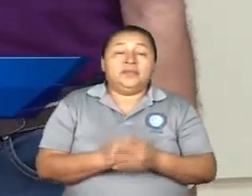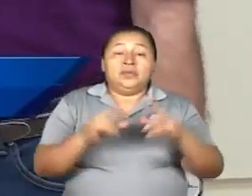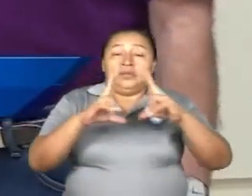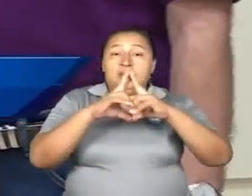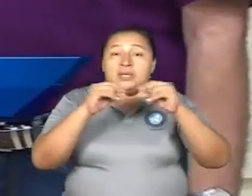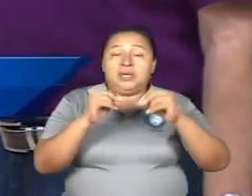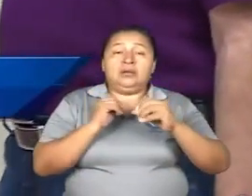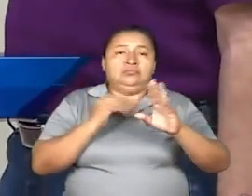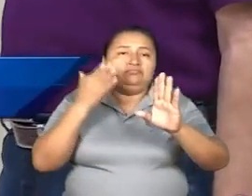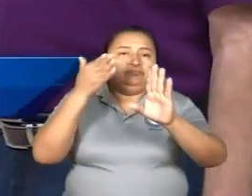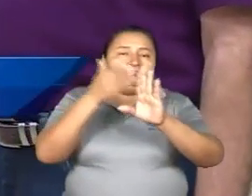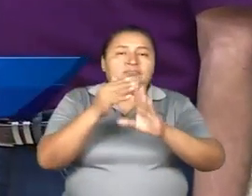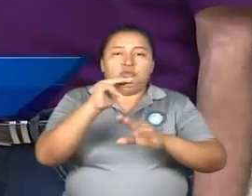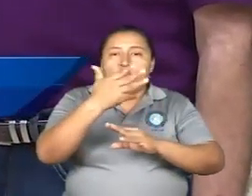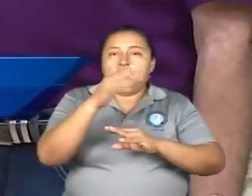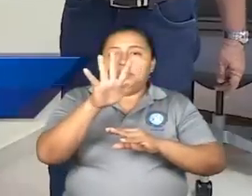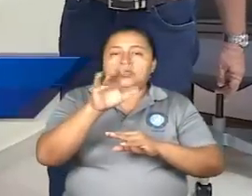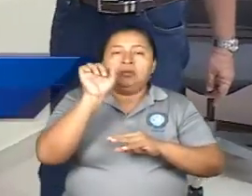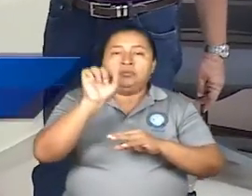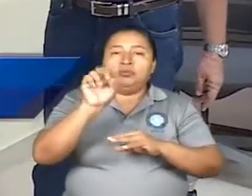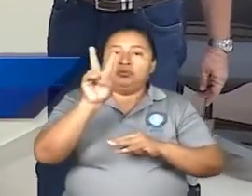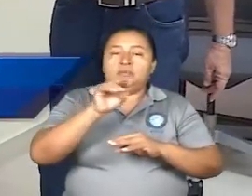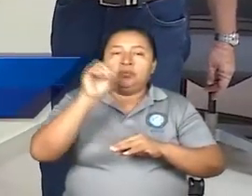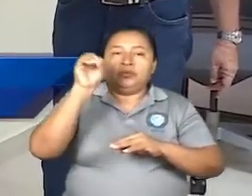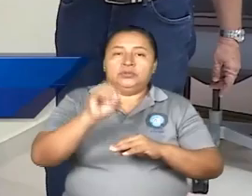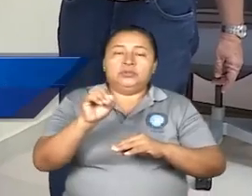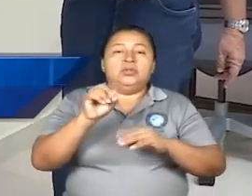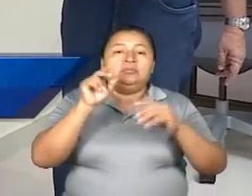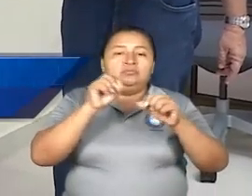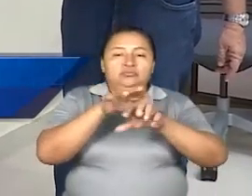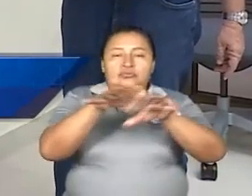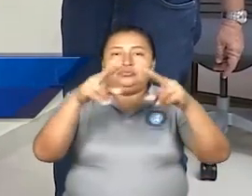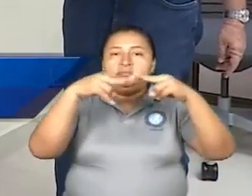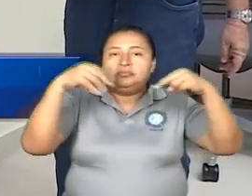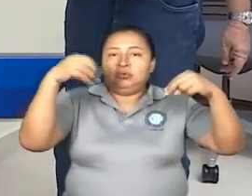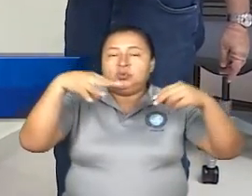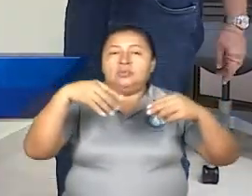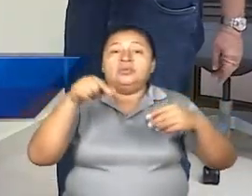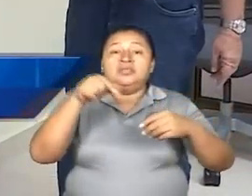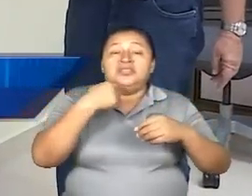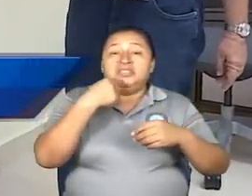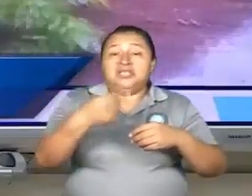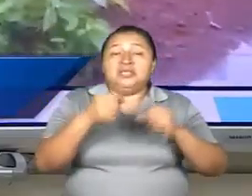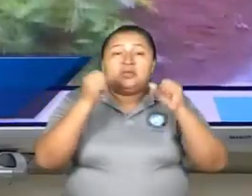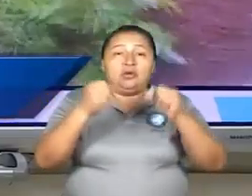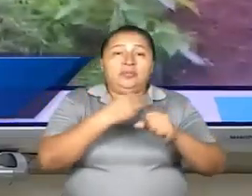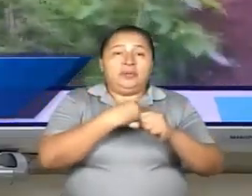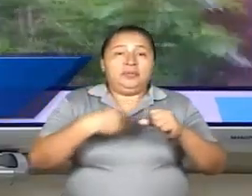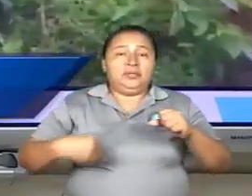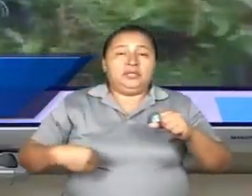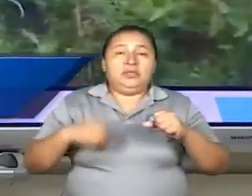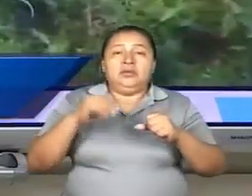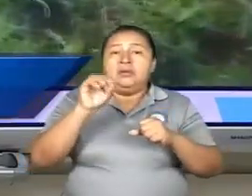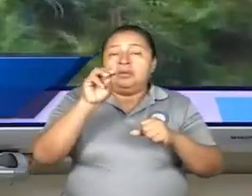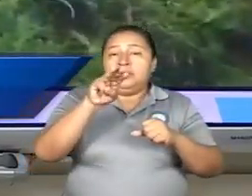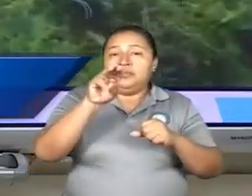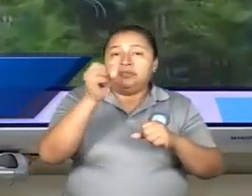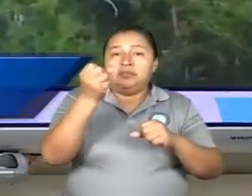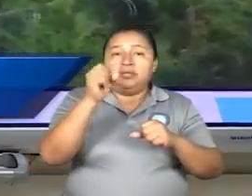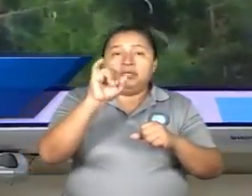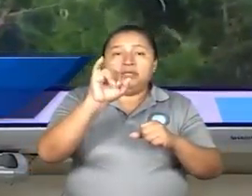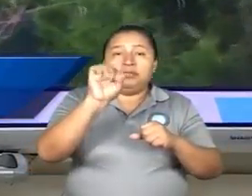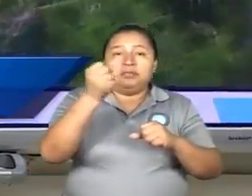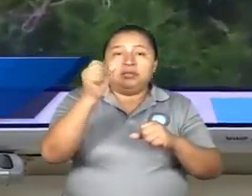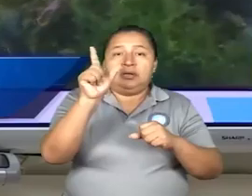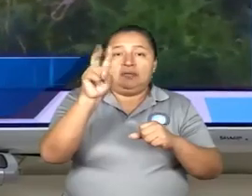Nicaragua alcanza un 95.2% de la cobertura eléctrica, afirmó el ministro de Energía y Minas,